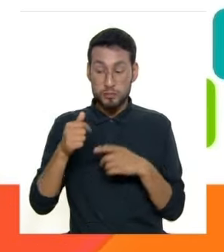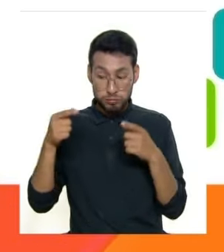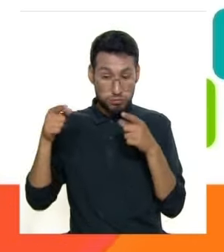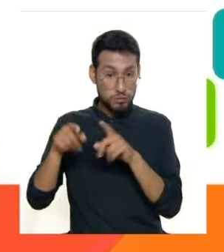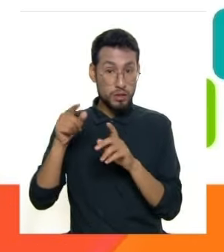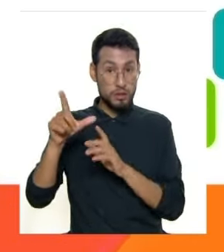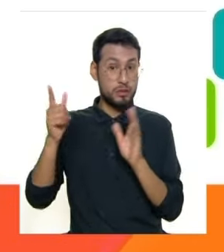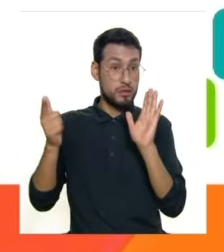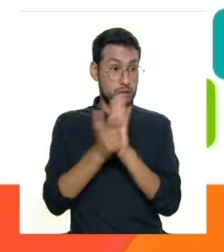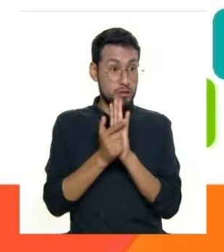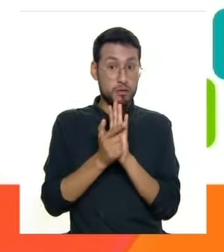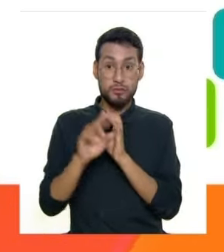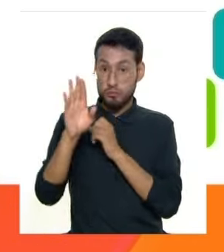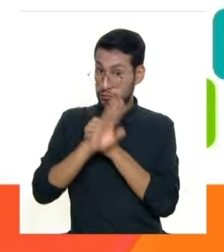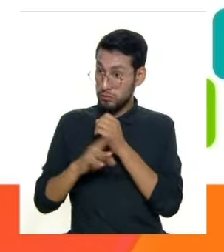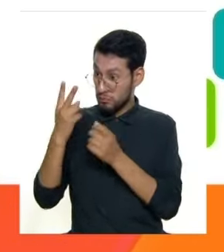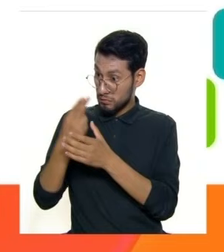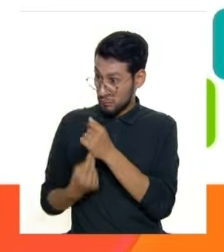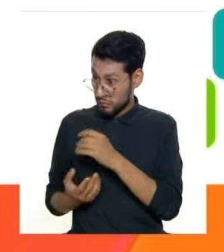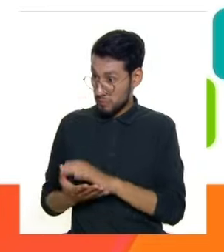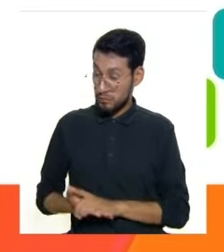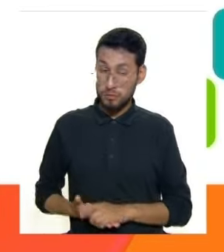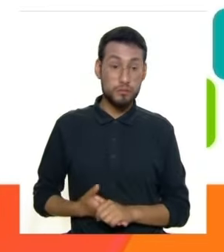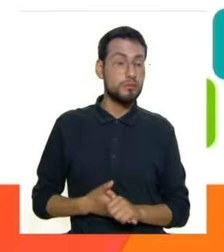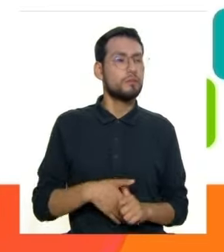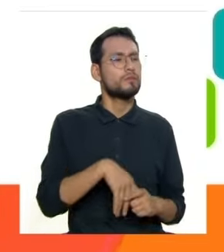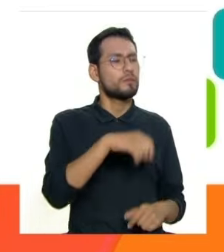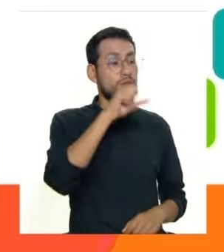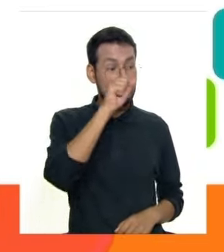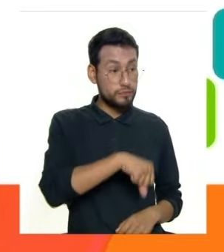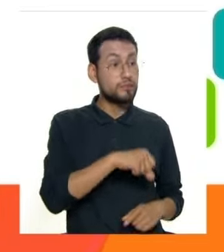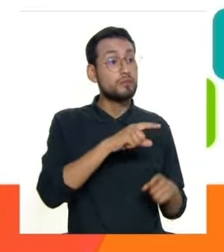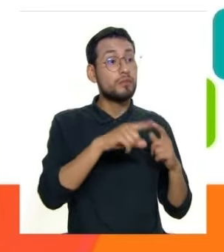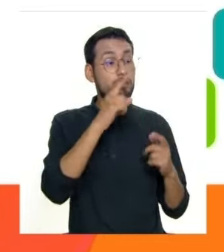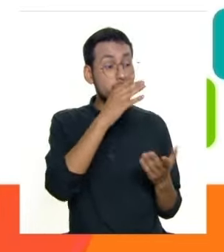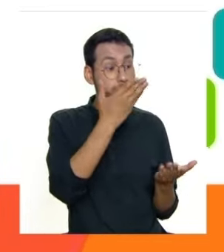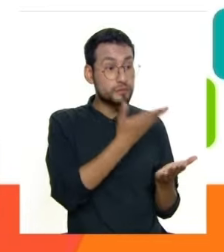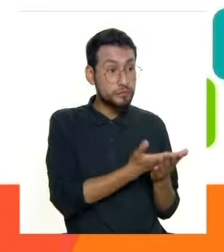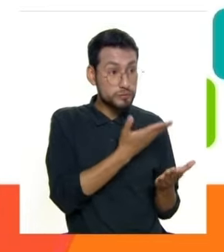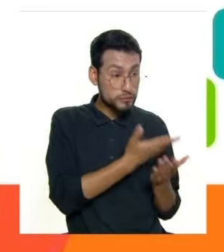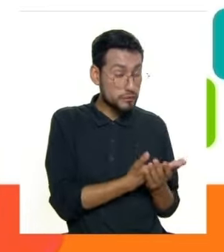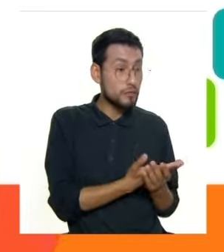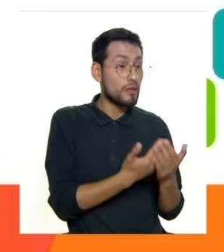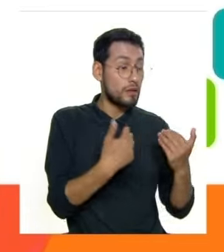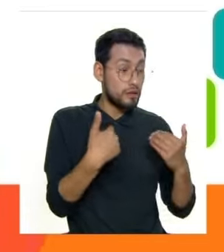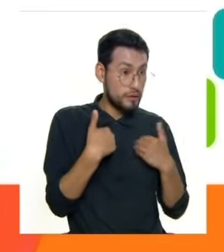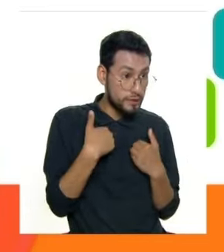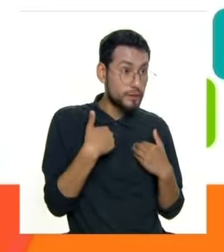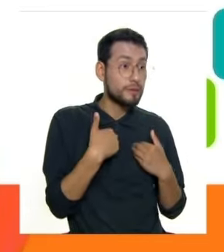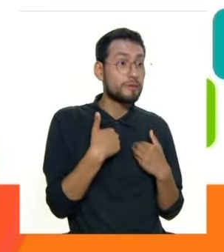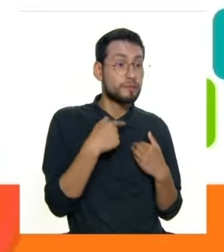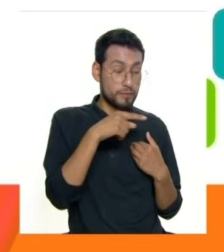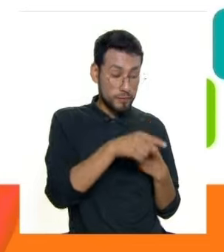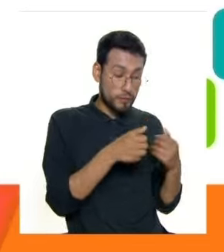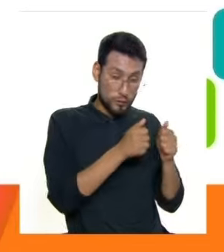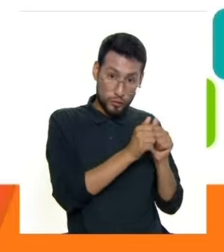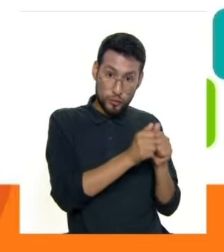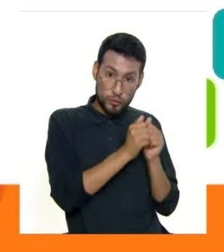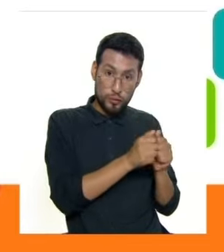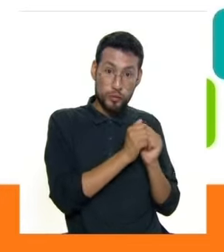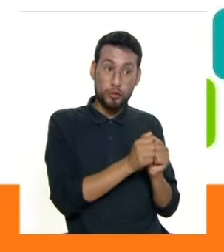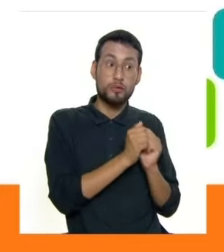la ley lo ampara a ambos? Sí. Siempre y cuando se pruebe la existencia de esta unión de